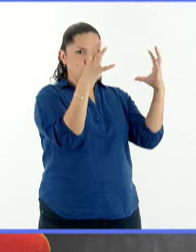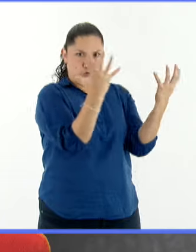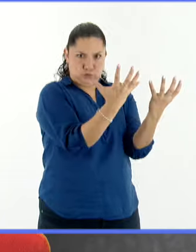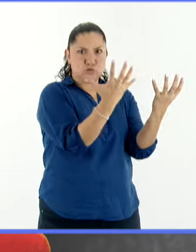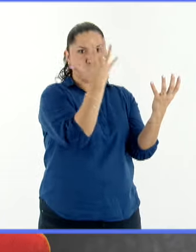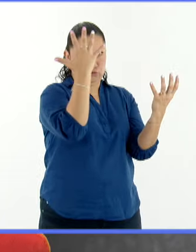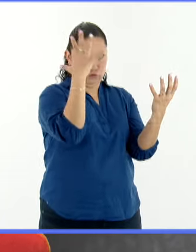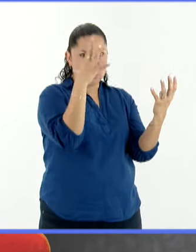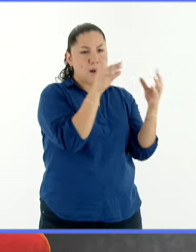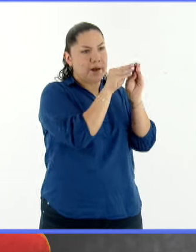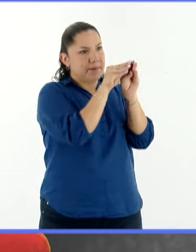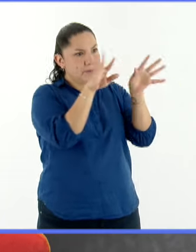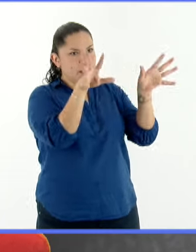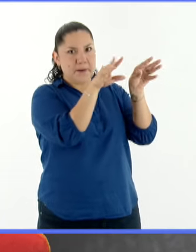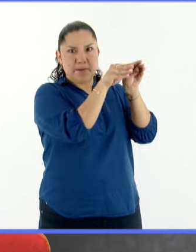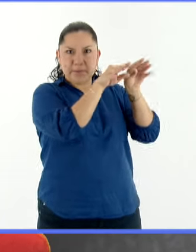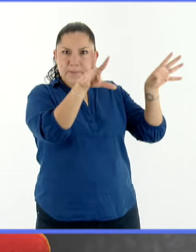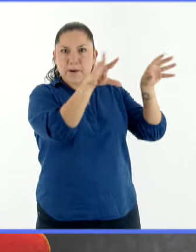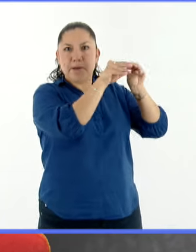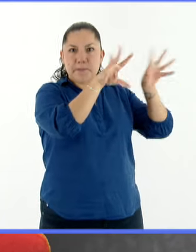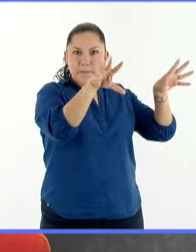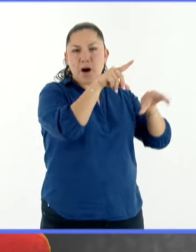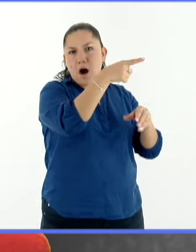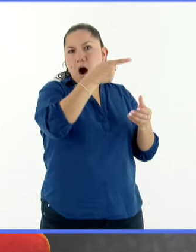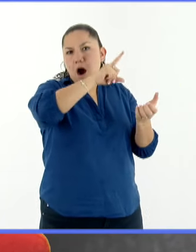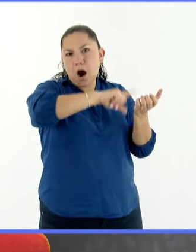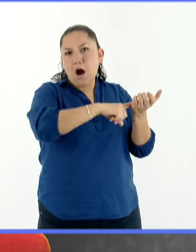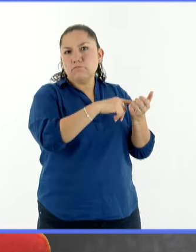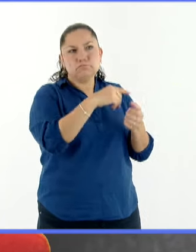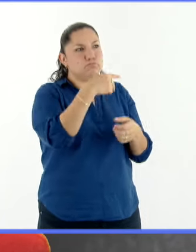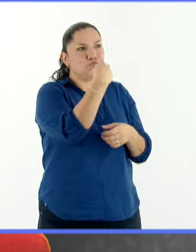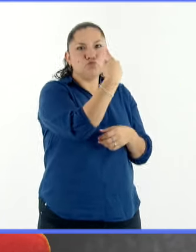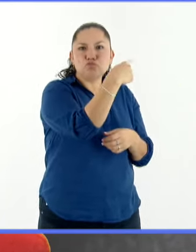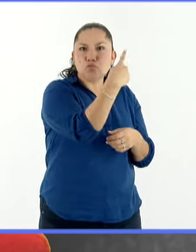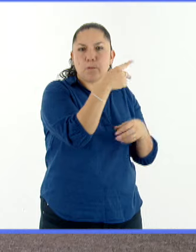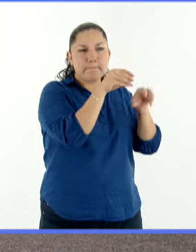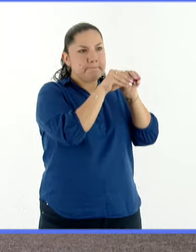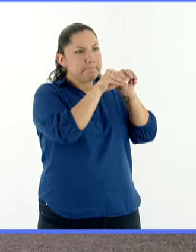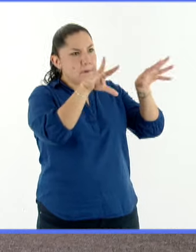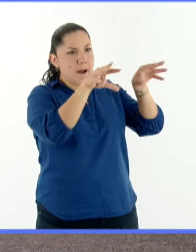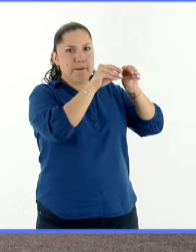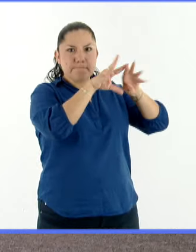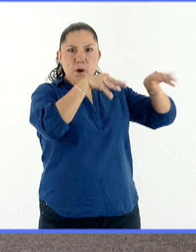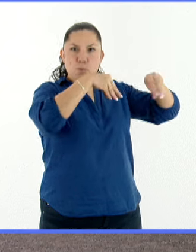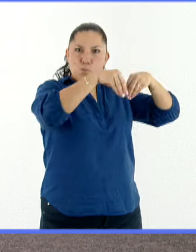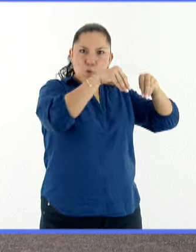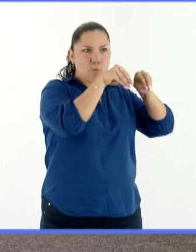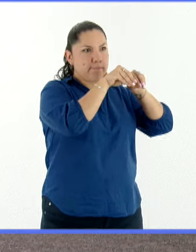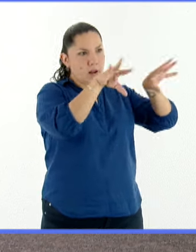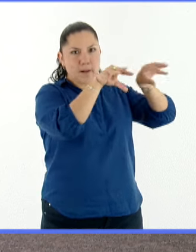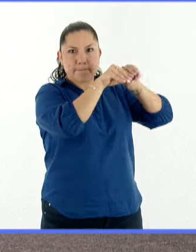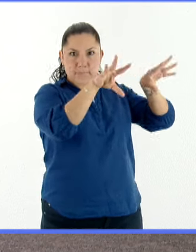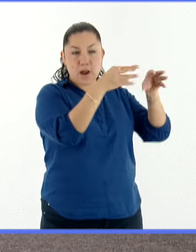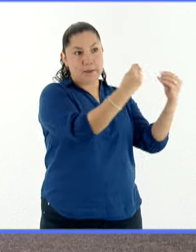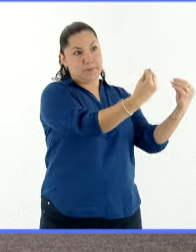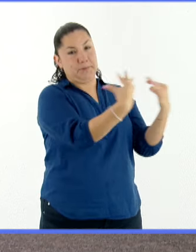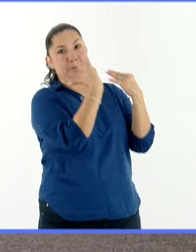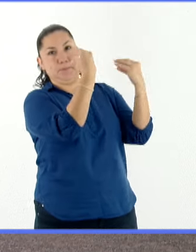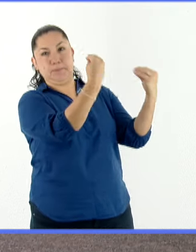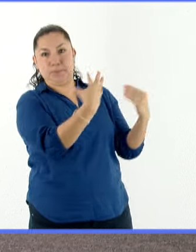expansión también está arrojando pedazos de materia de este plasma. Pero esa materia está